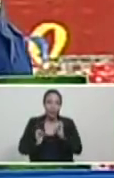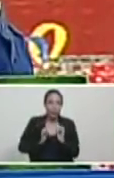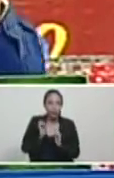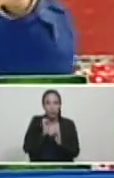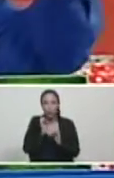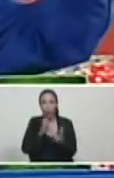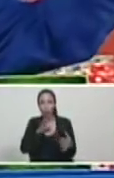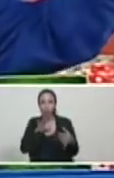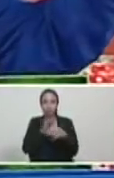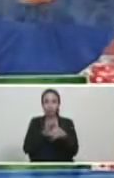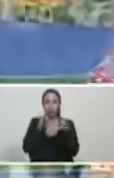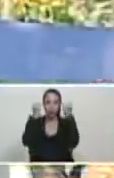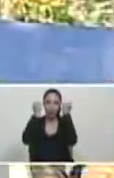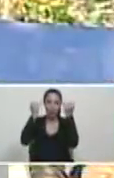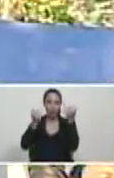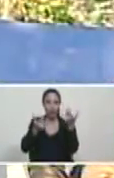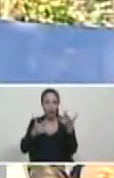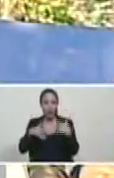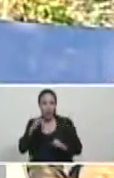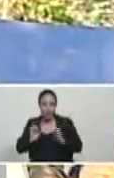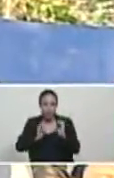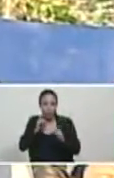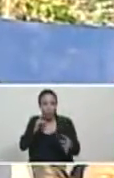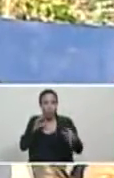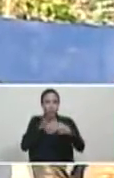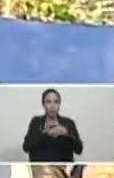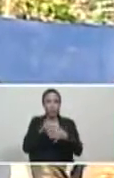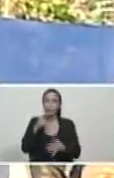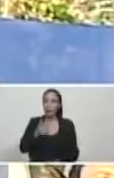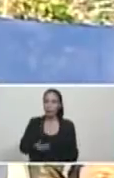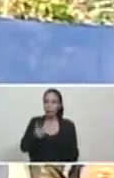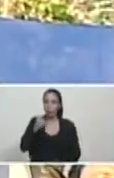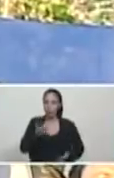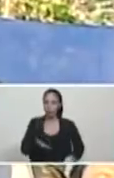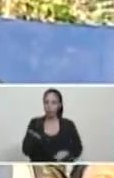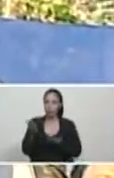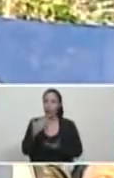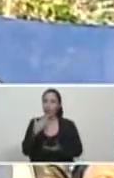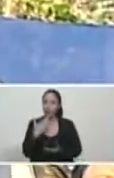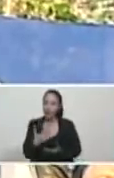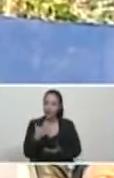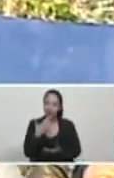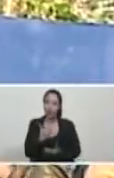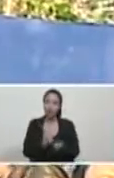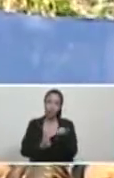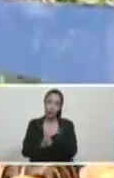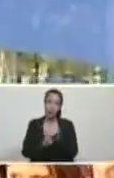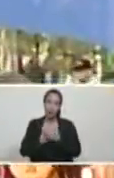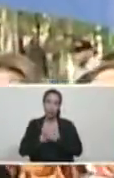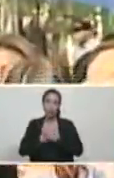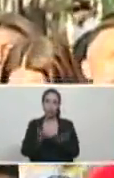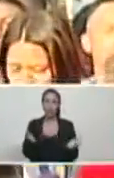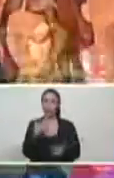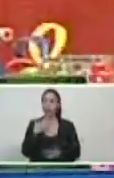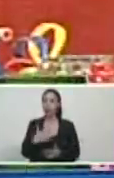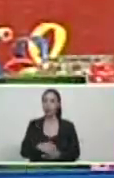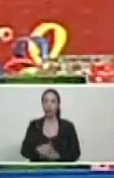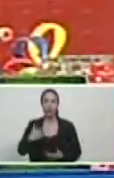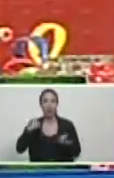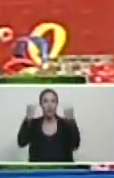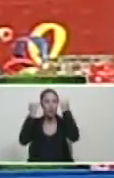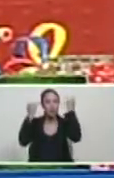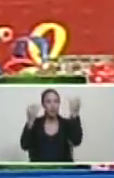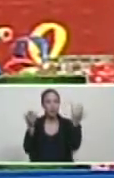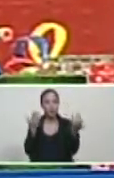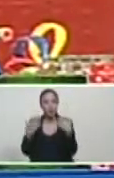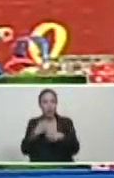la inteligencia emocional, para nosotros son ideas apasionadas, ideas llenas de emoción